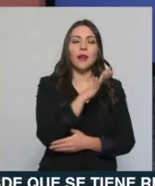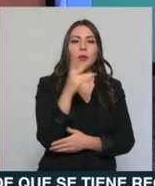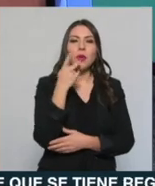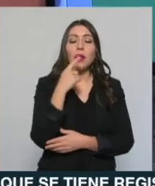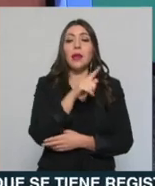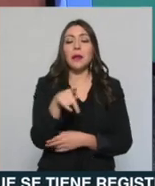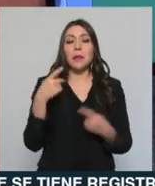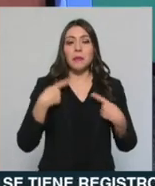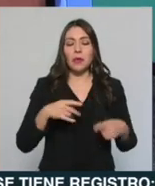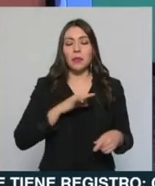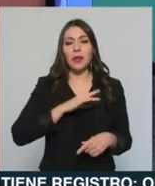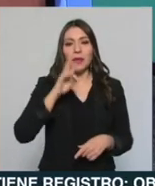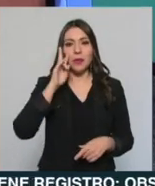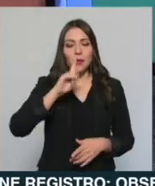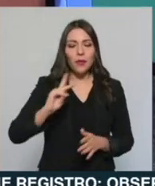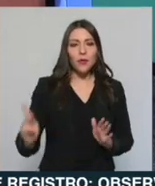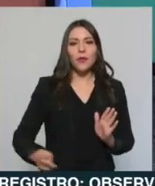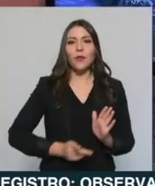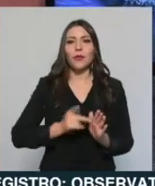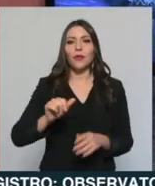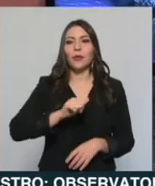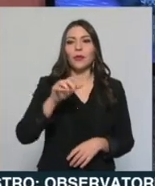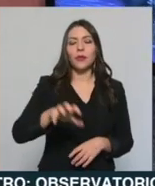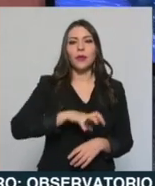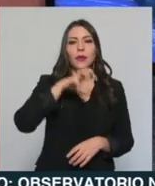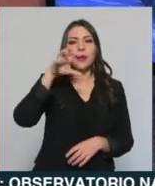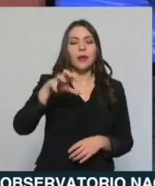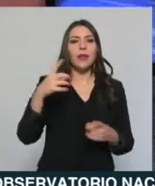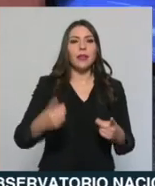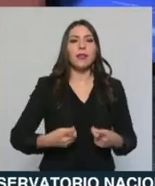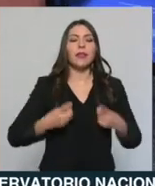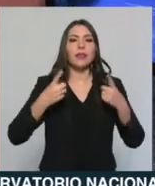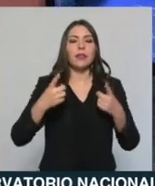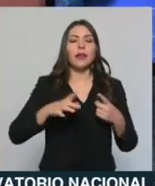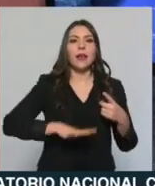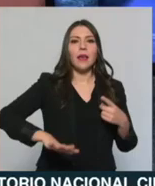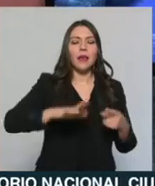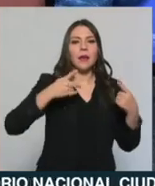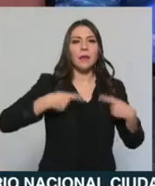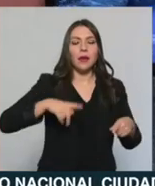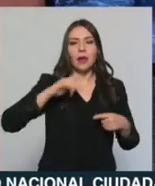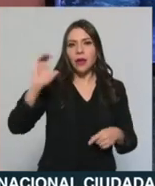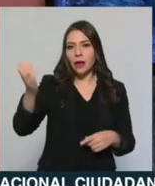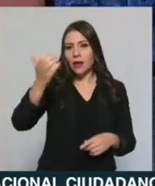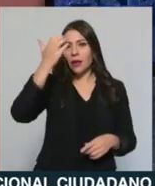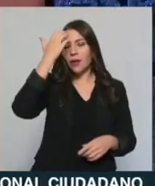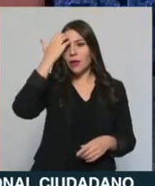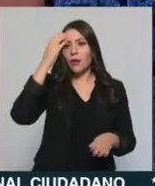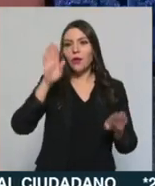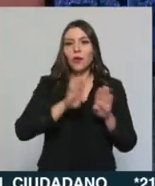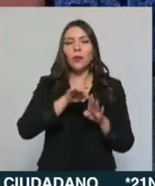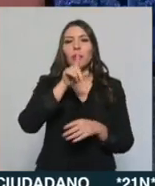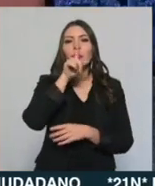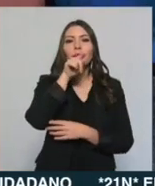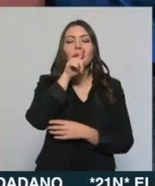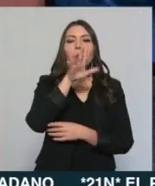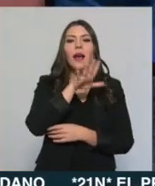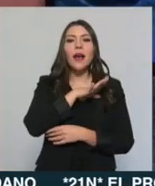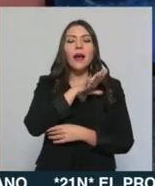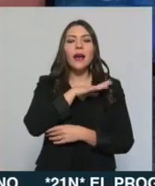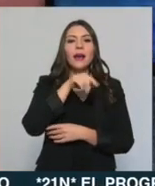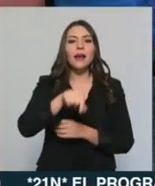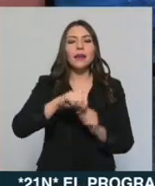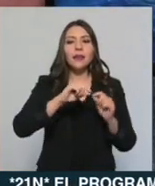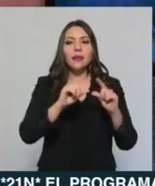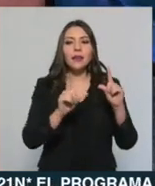ya pueden disfrutar de otra vez una instalación que brinda a los capitalinos la oportunidad de conocer gran parte de las aves que viven en nuestro país.